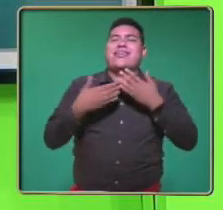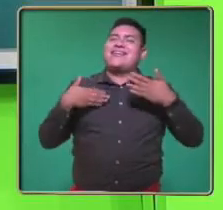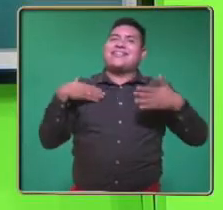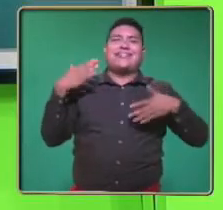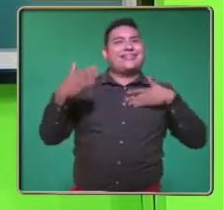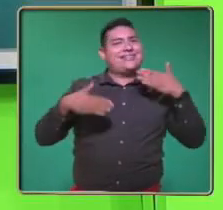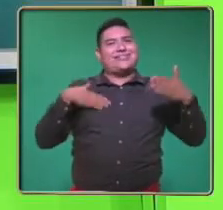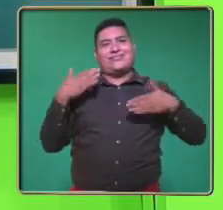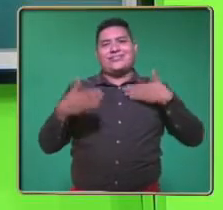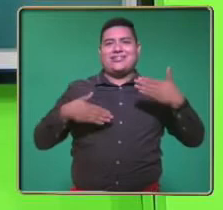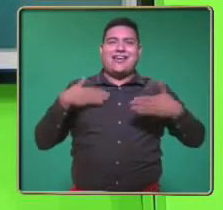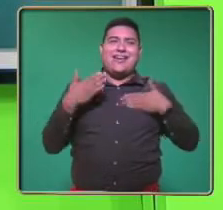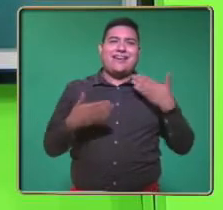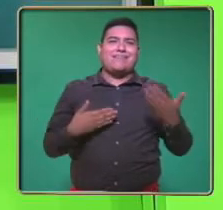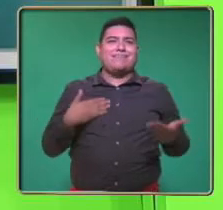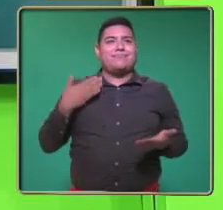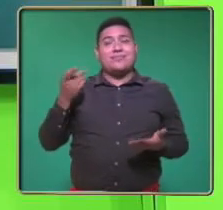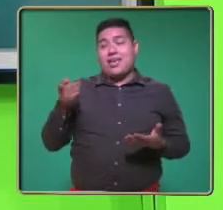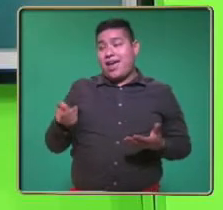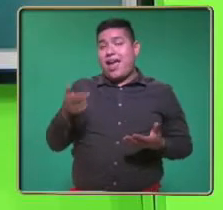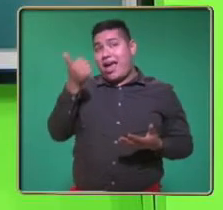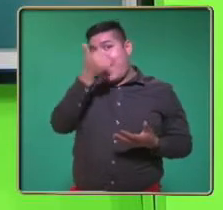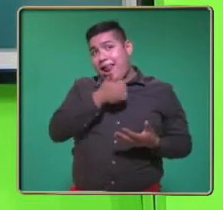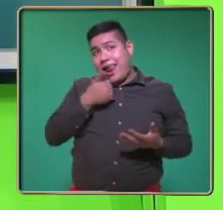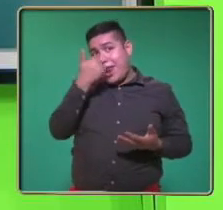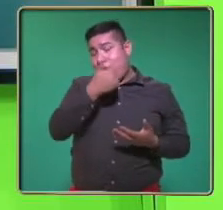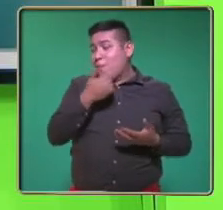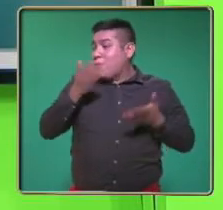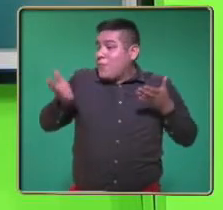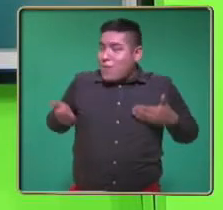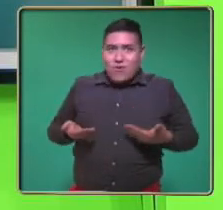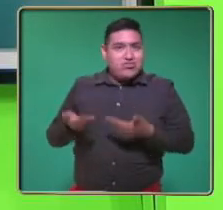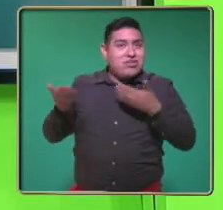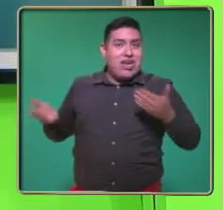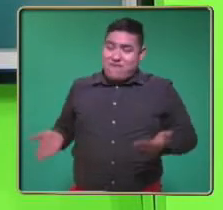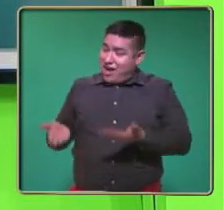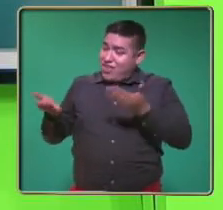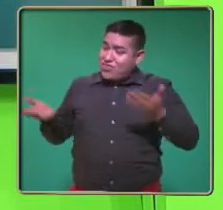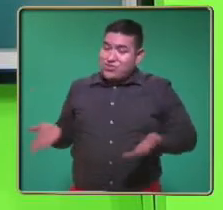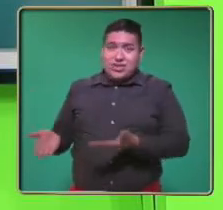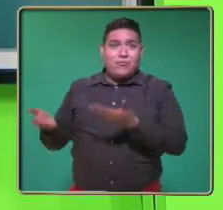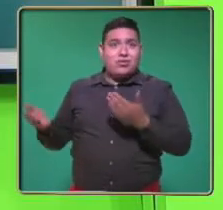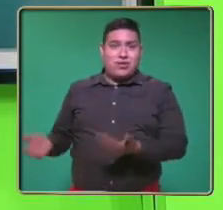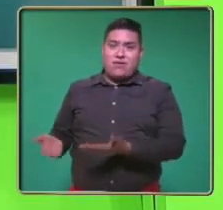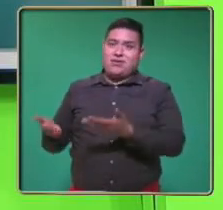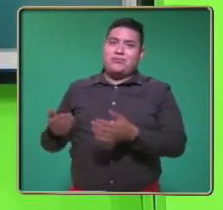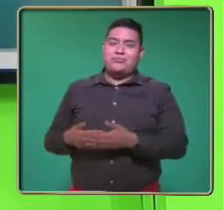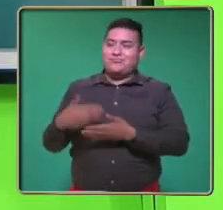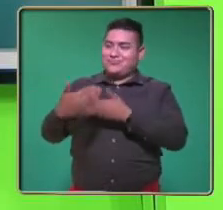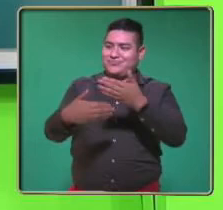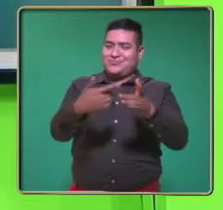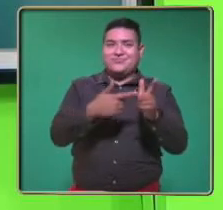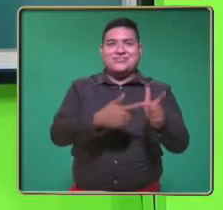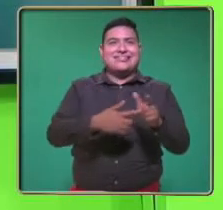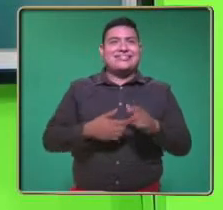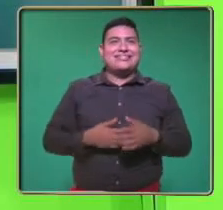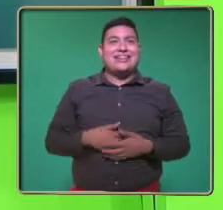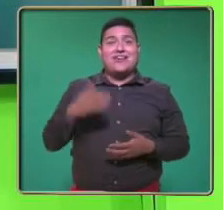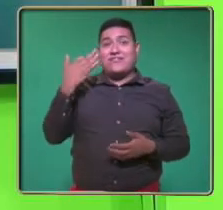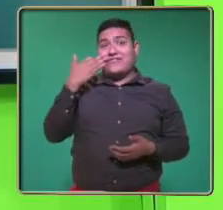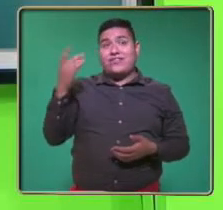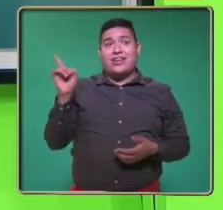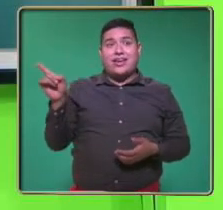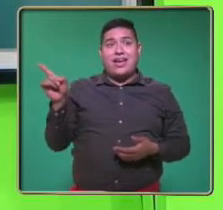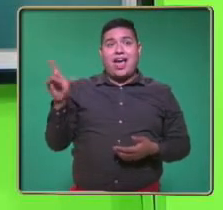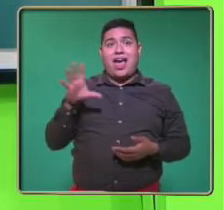familiar como de manera escolar, y el alumno va a ir motivándose a seguir y continuando con este proceso. Entonces, fíjate bien,